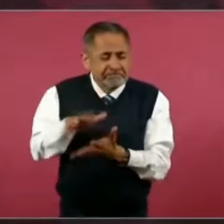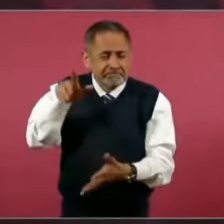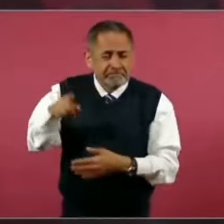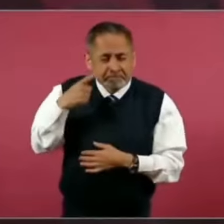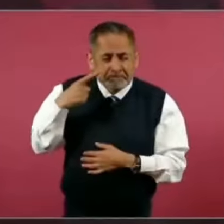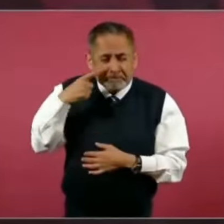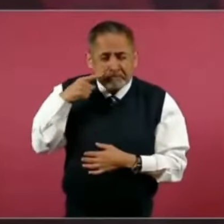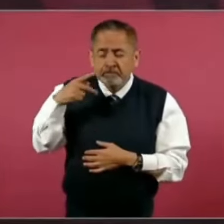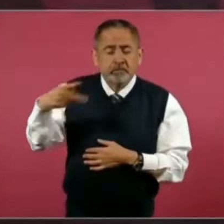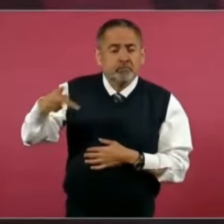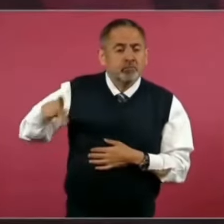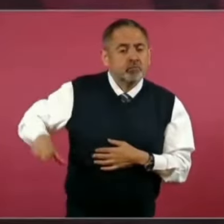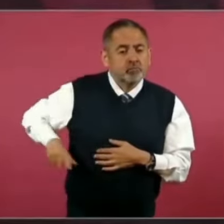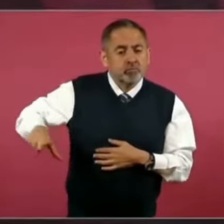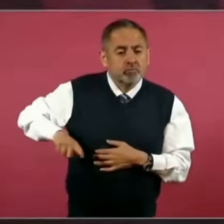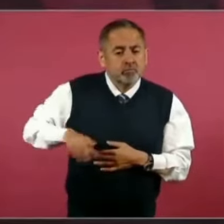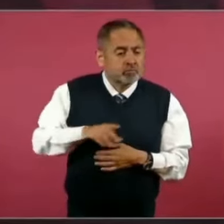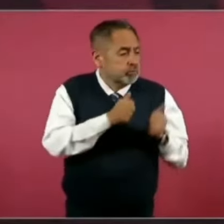gobiernos conservadores.